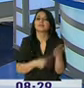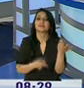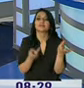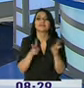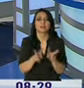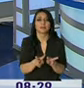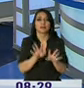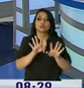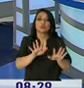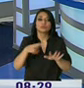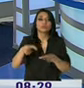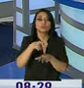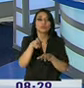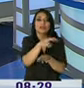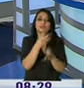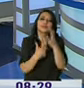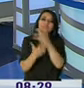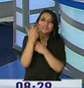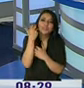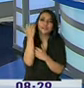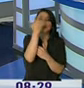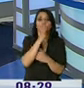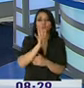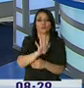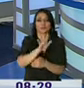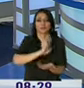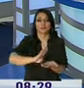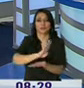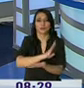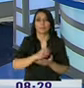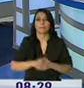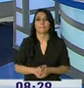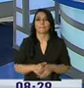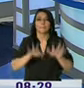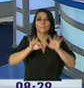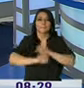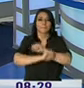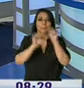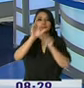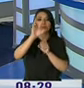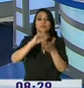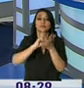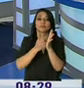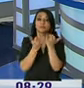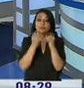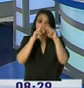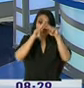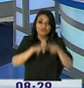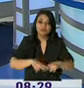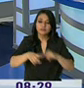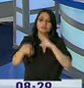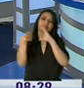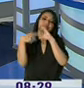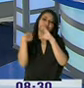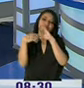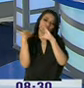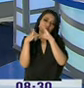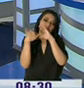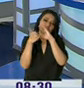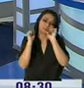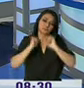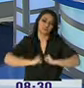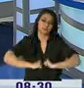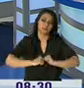parte turística y la parte hermosa de Carcelén Alto. 8:30 de la mañana, tiempo de revisar lo que usted a través del WhatsApp